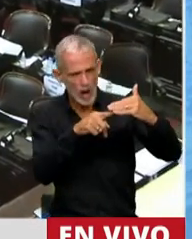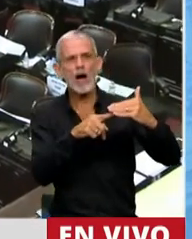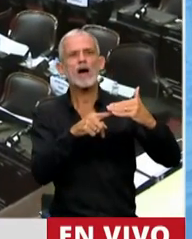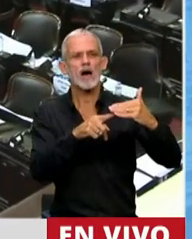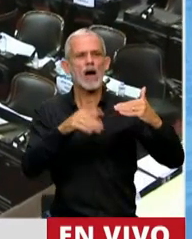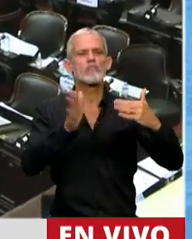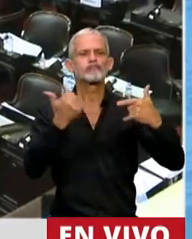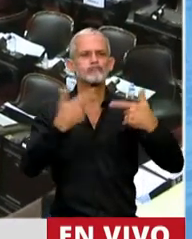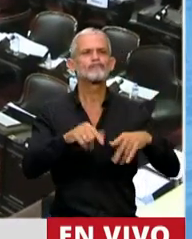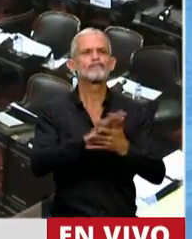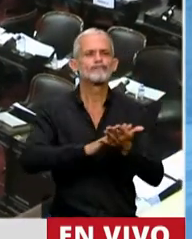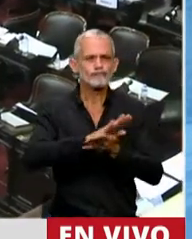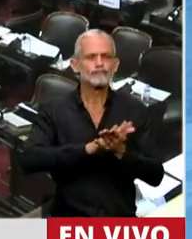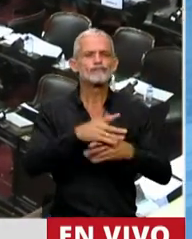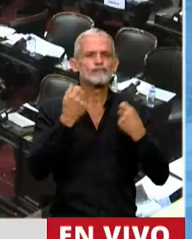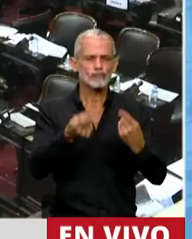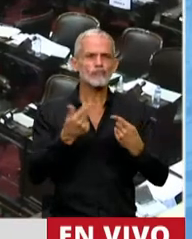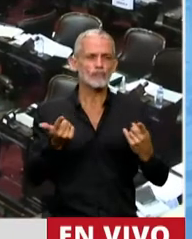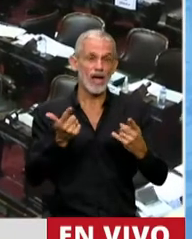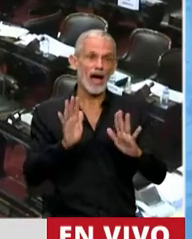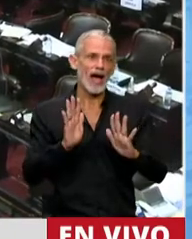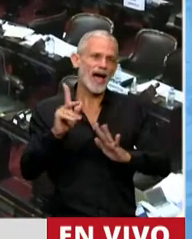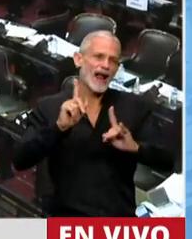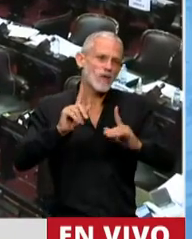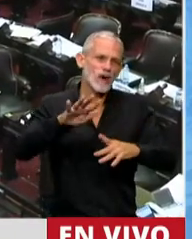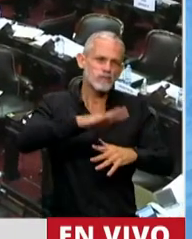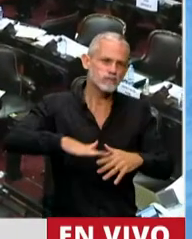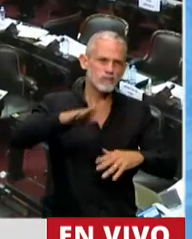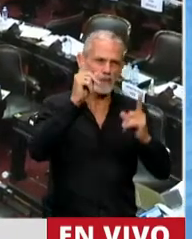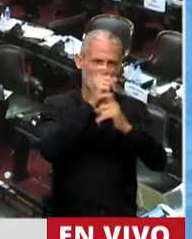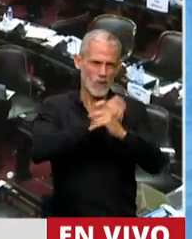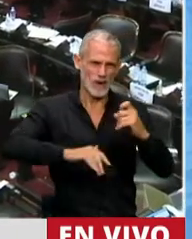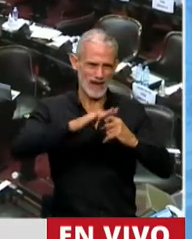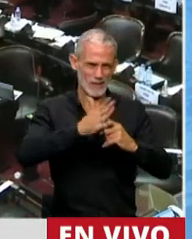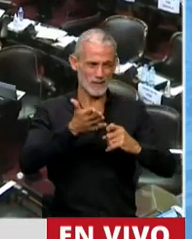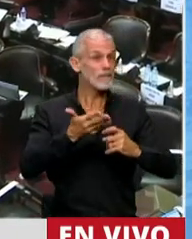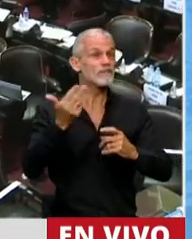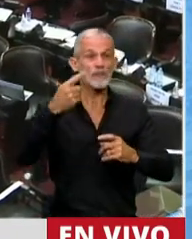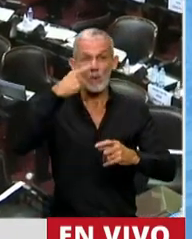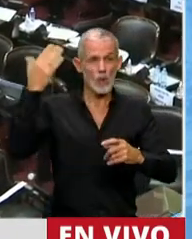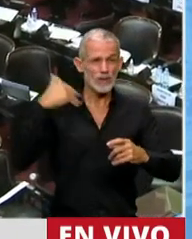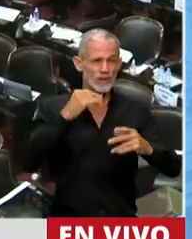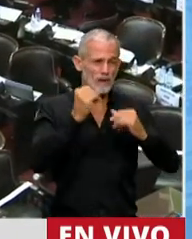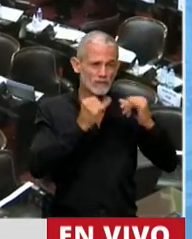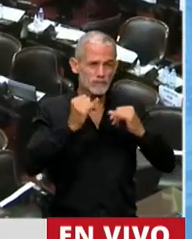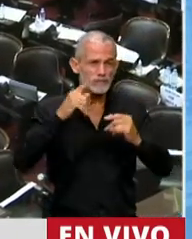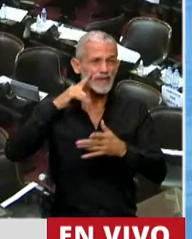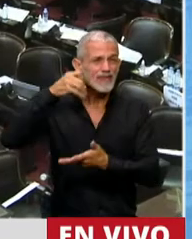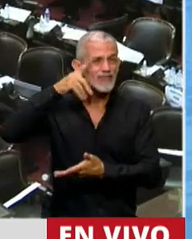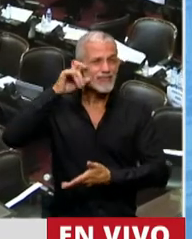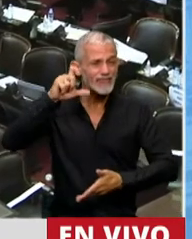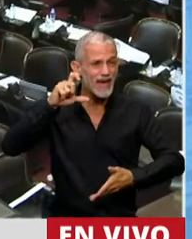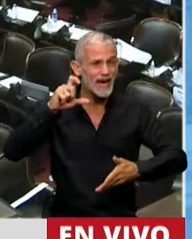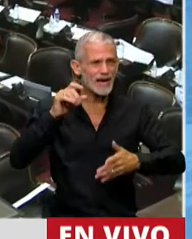y consistente solución a buena parte de este problema. Según los últimos datos que brinda el INDEC de